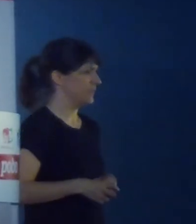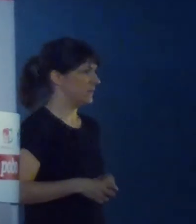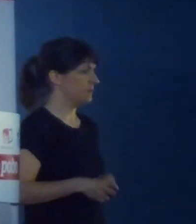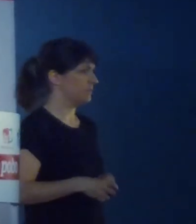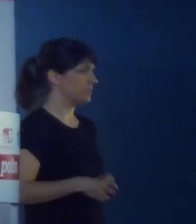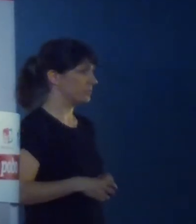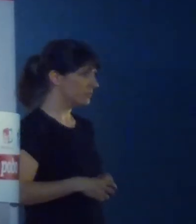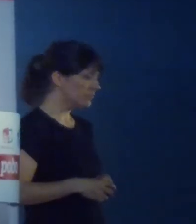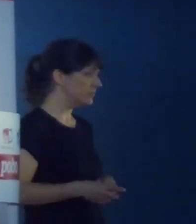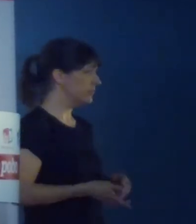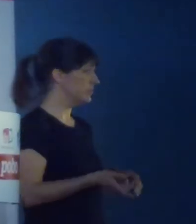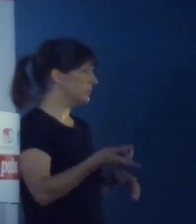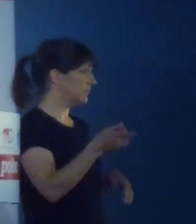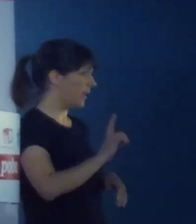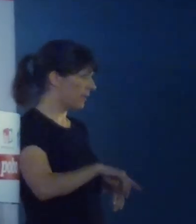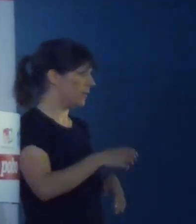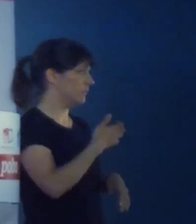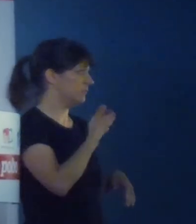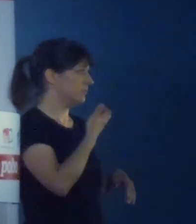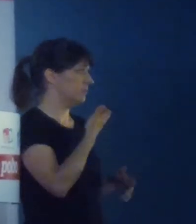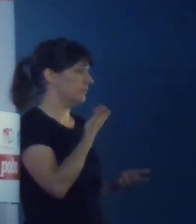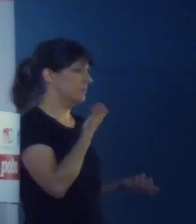cando foron a Santiago,